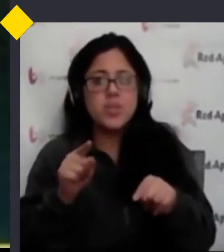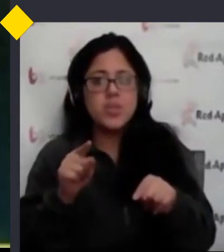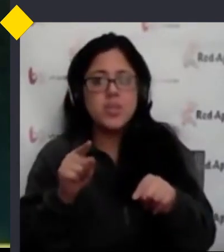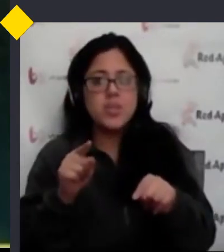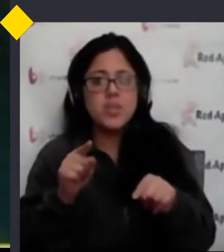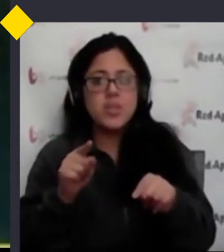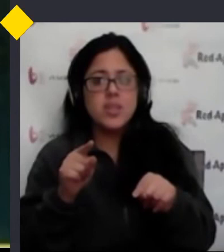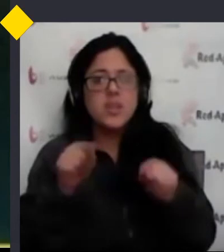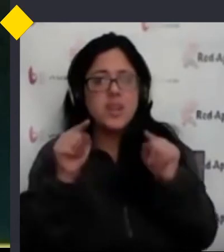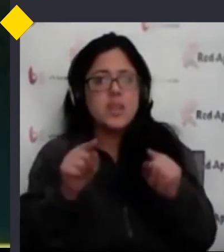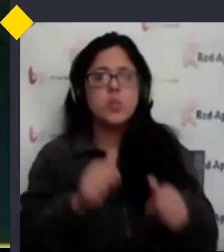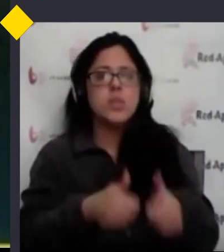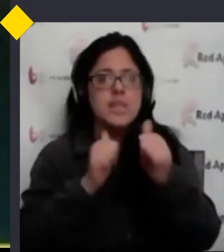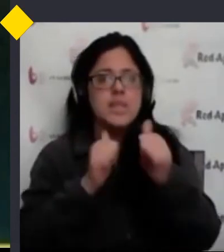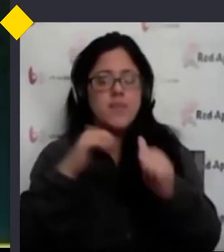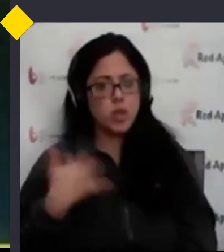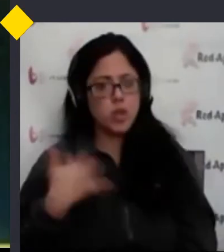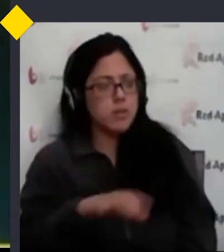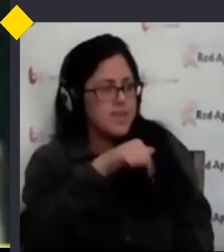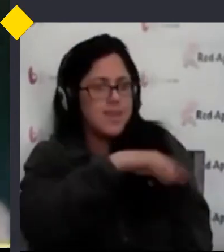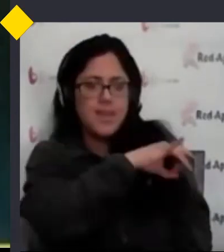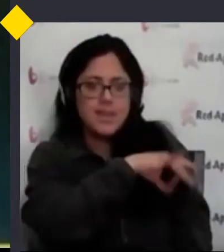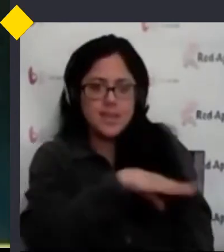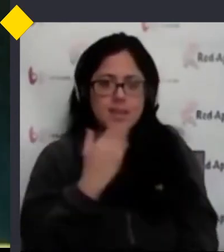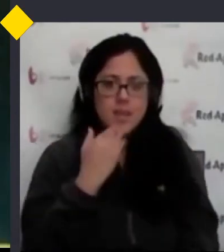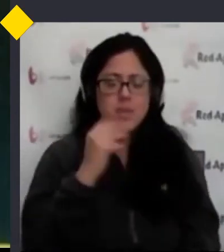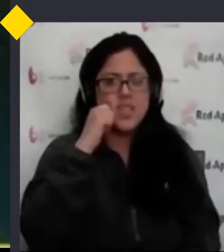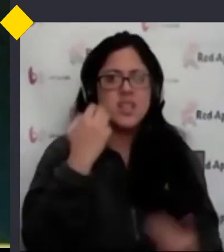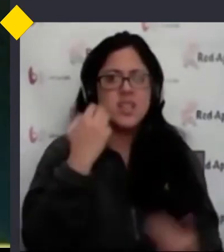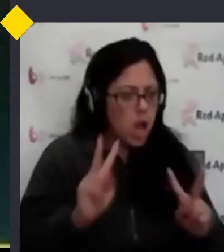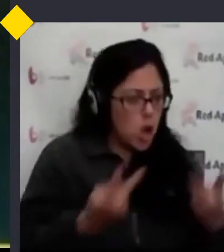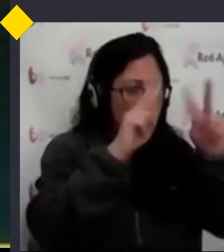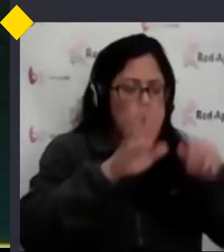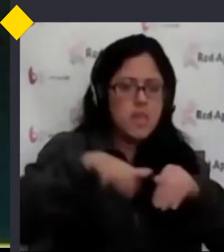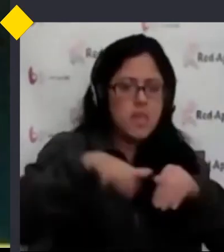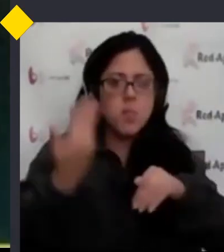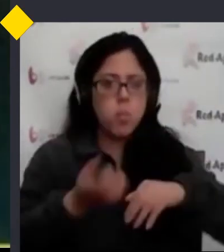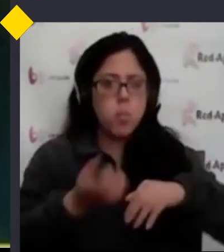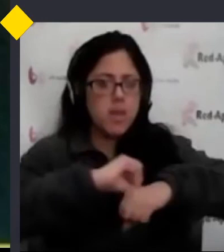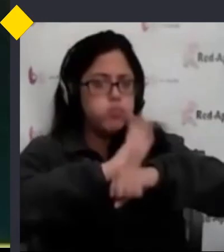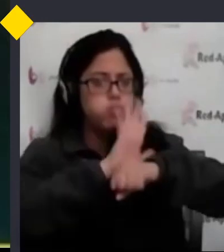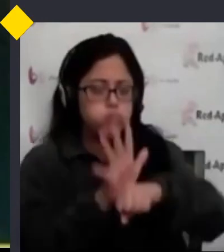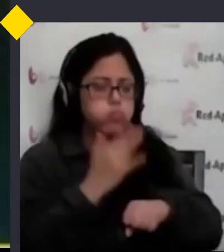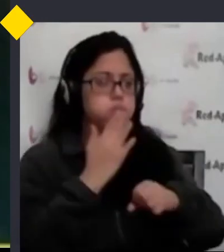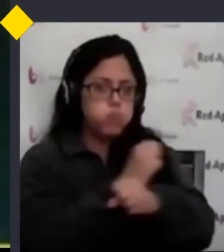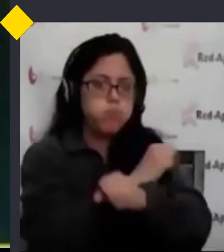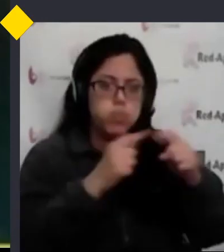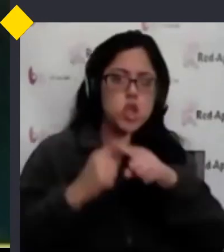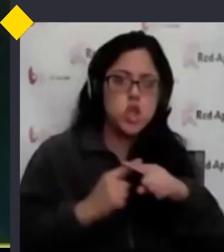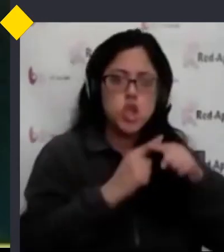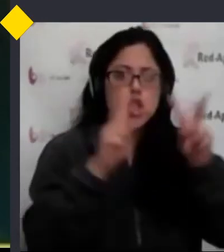tremendo desafío, y en este Chile que se reconstruye tras la pandemia y tras el estallido social, creo que el tema de clase es